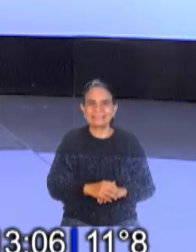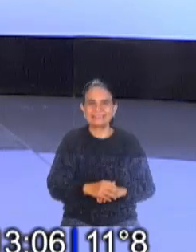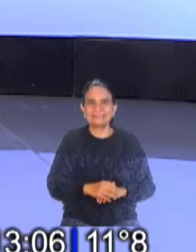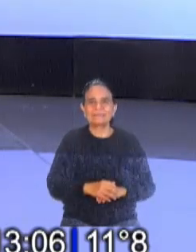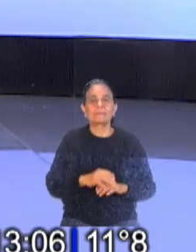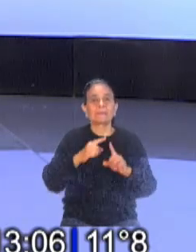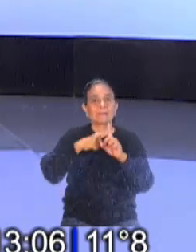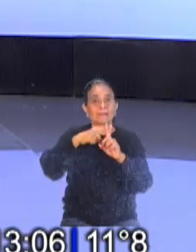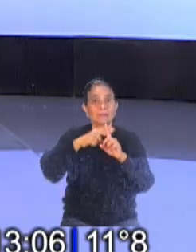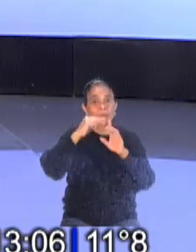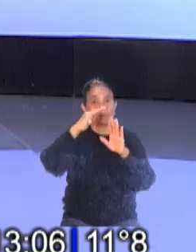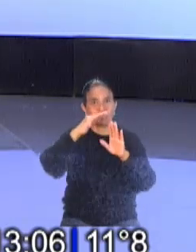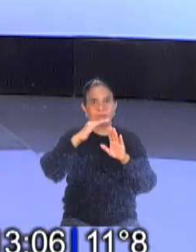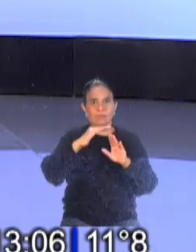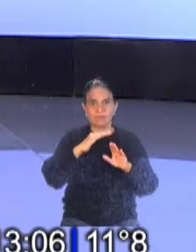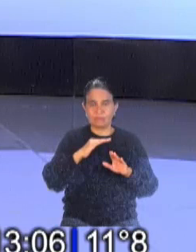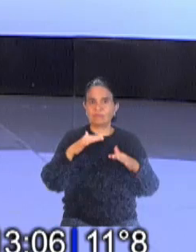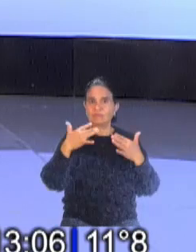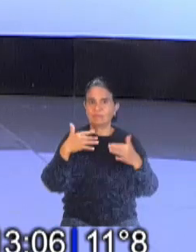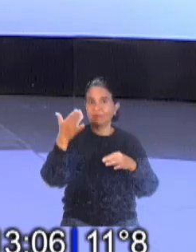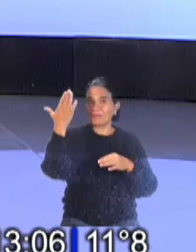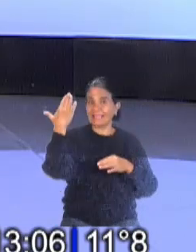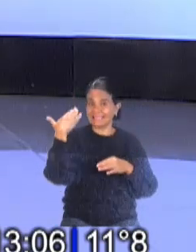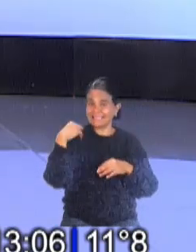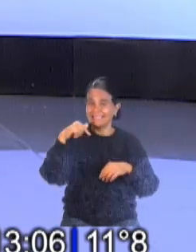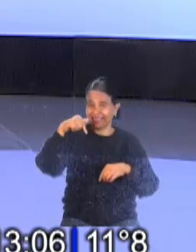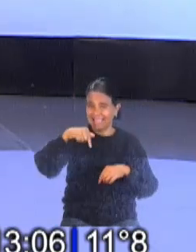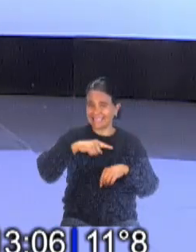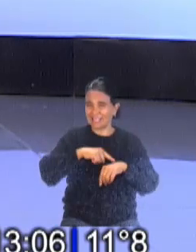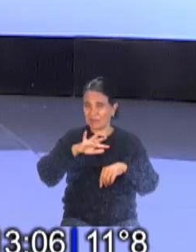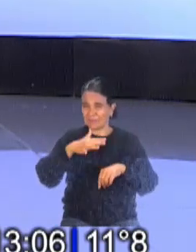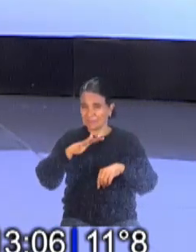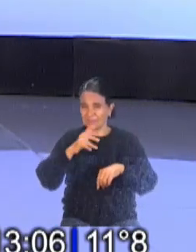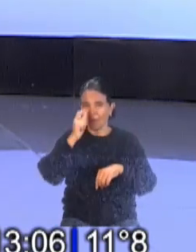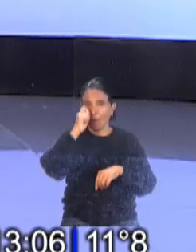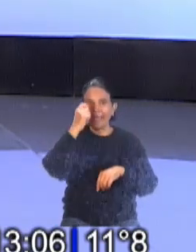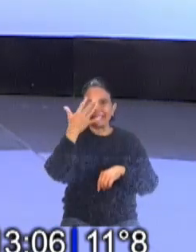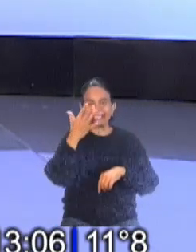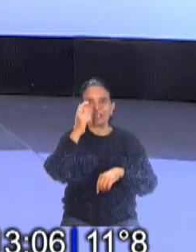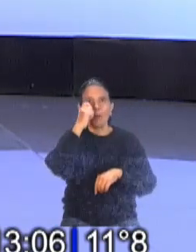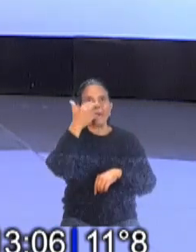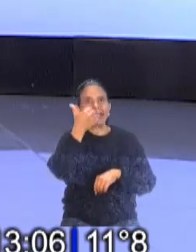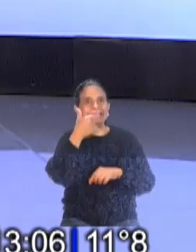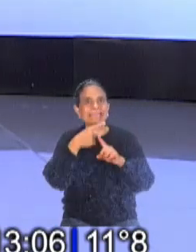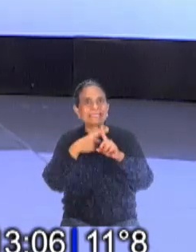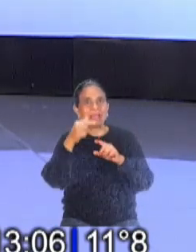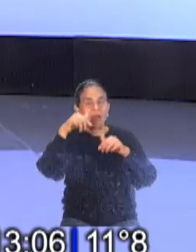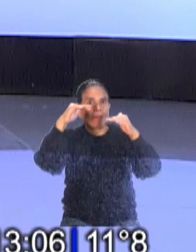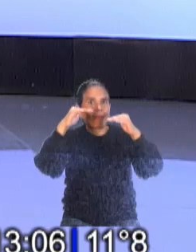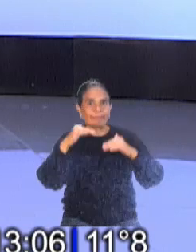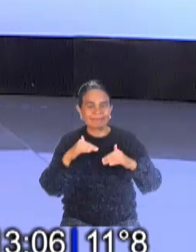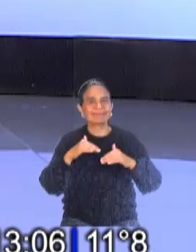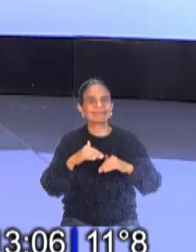Descendió bastante, teniendo en cuenta que ayer teníamos a esta hora más o menos 25, 26 grados. Tenemos mucha información